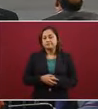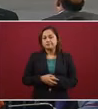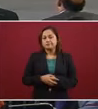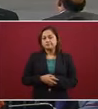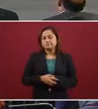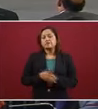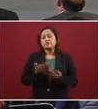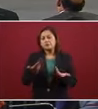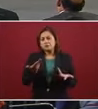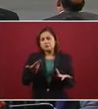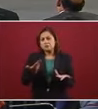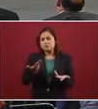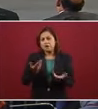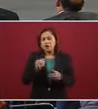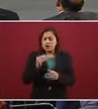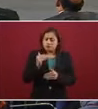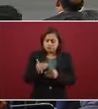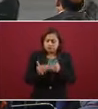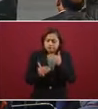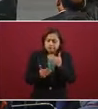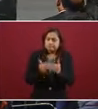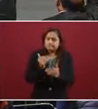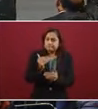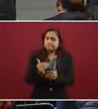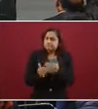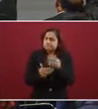vamos avanzando y vamos a salir bien.